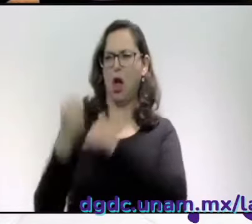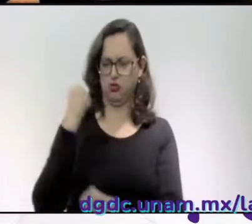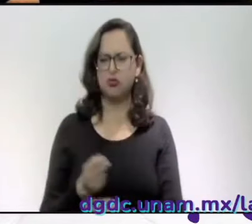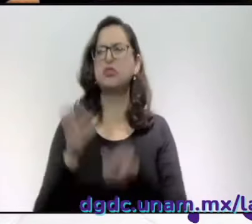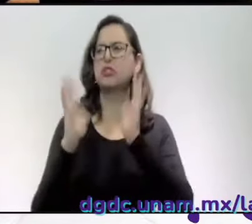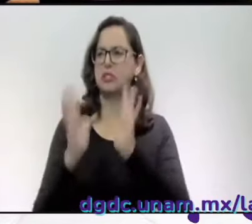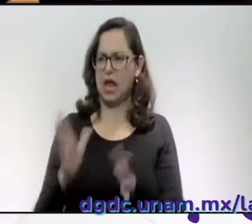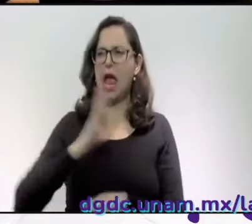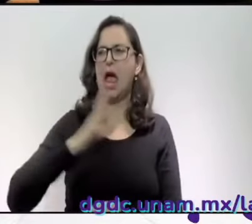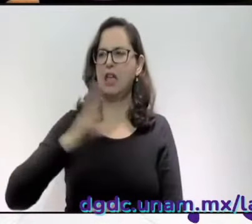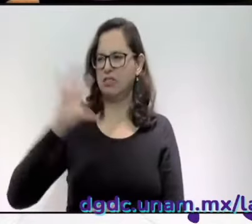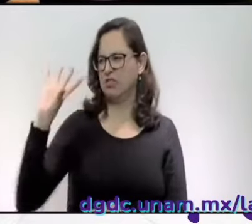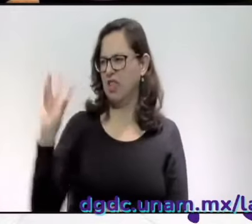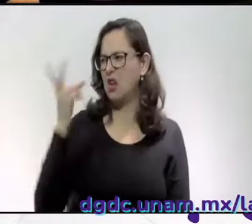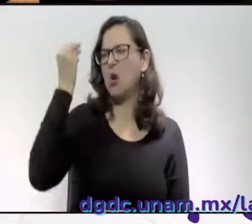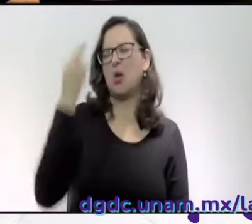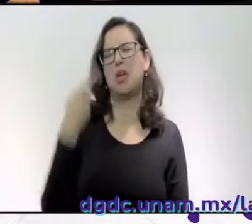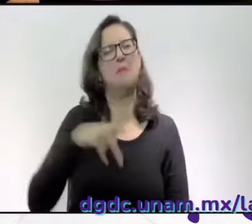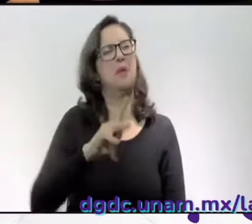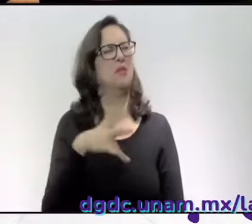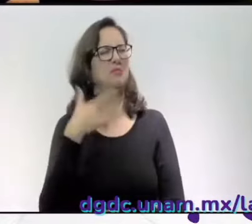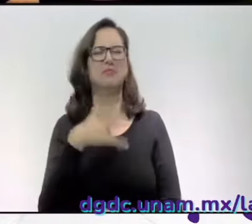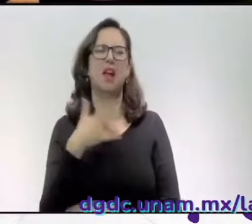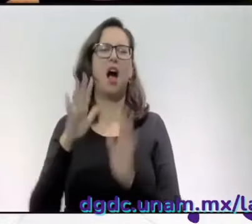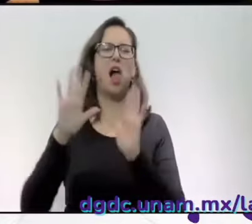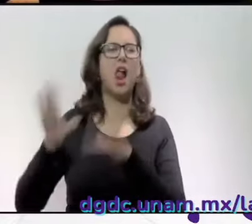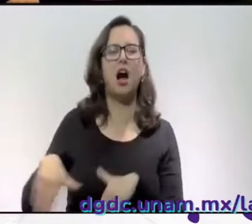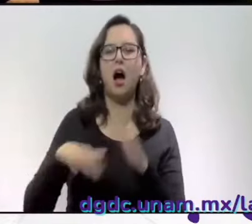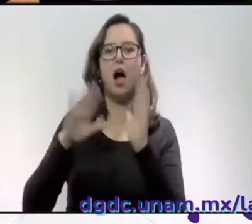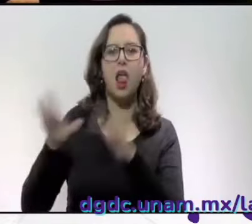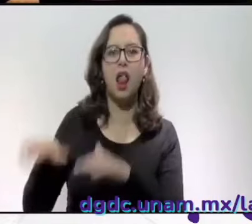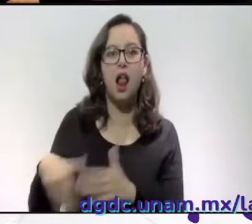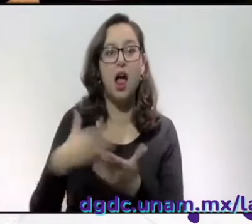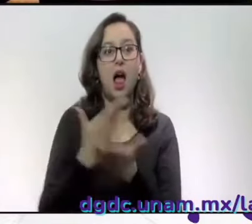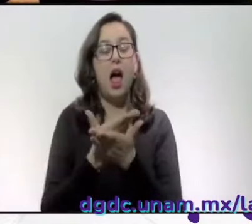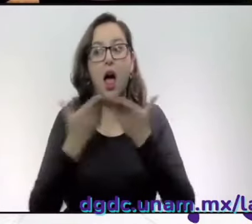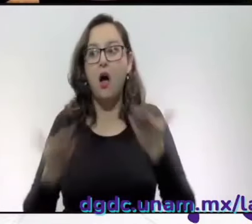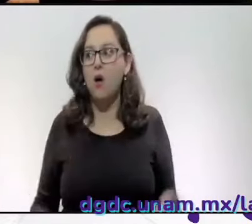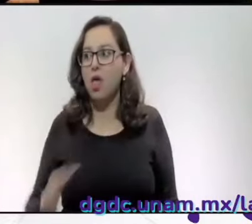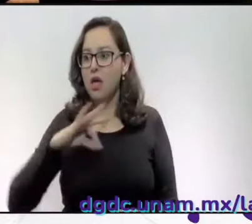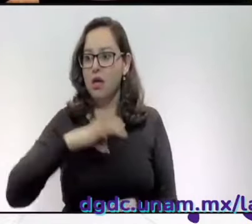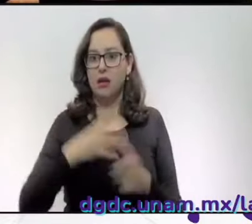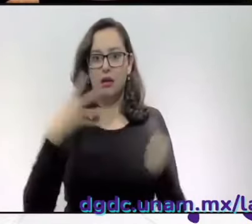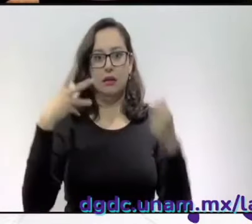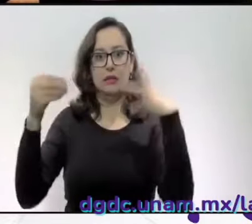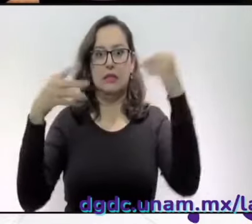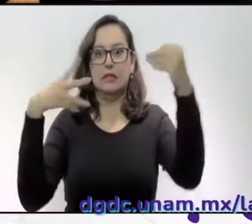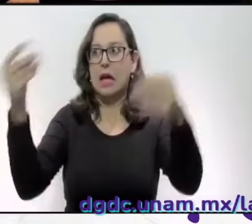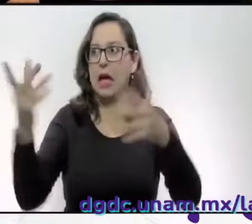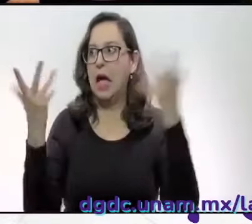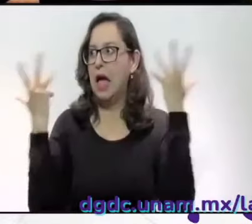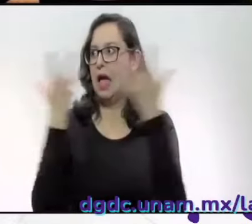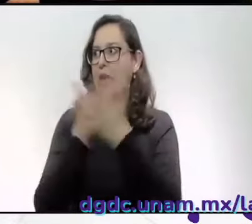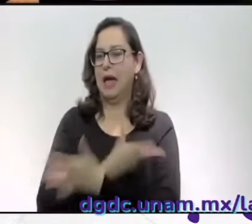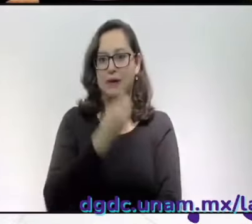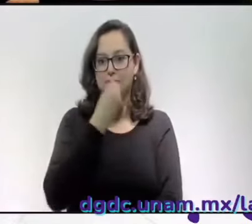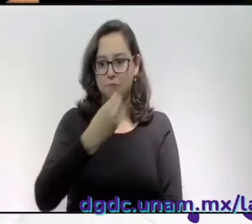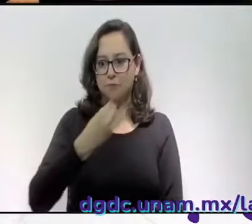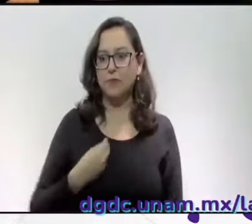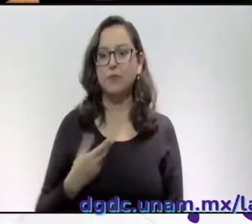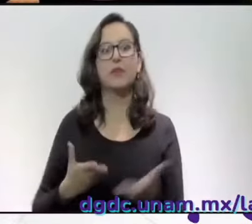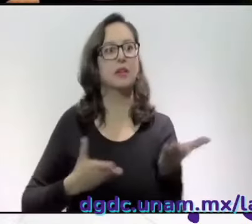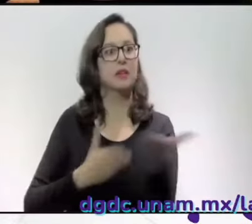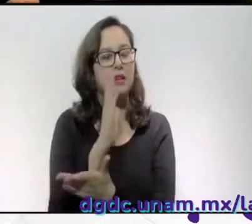ocurrido que podríamos haber hecho esto. Esto ha explotado gracias a la pandemia. Tenemos acceso a las computadoras, a las fuentes de información, a los